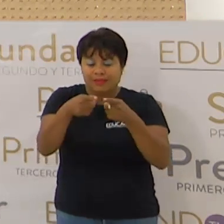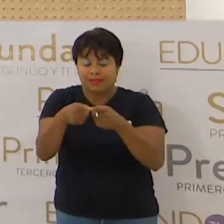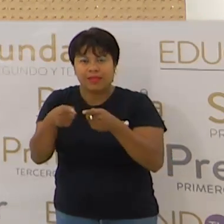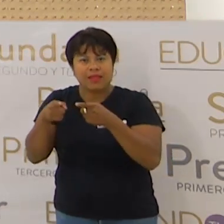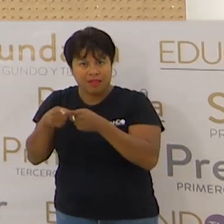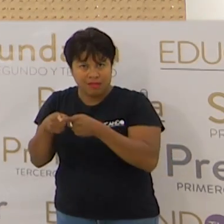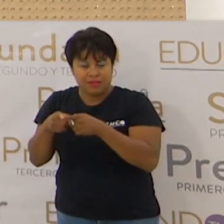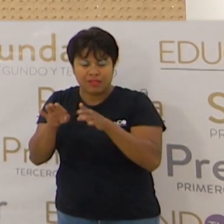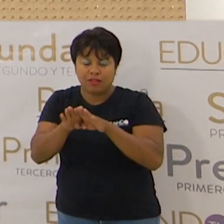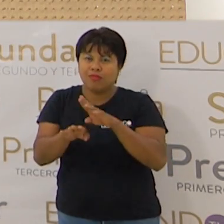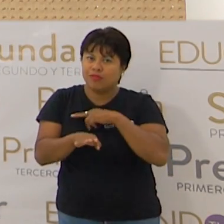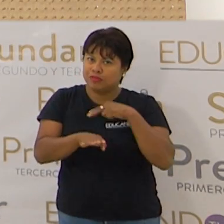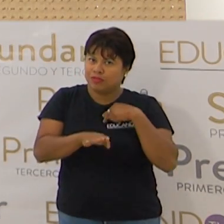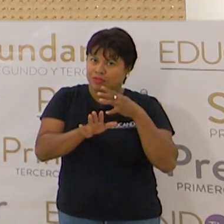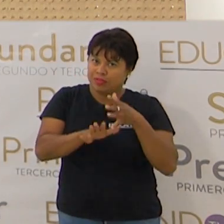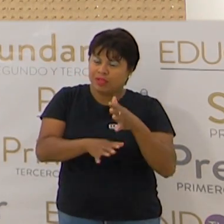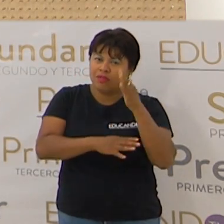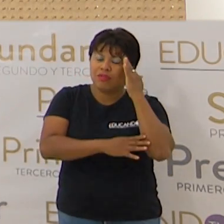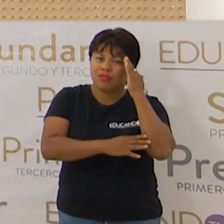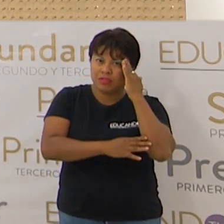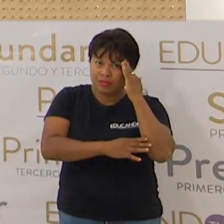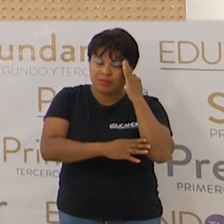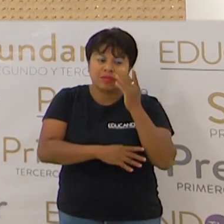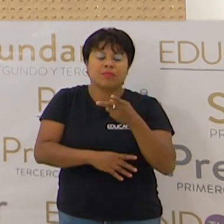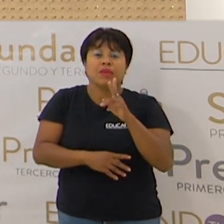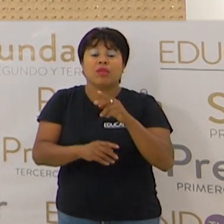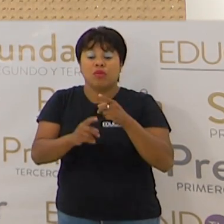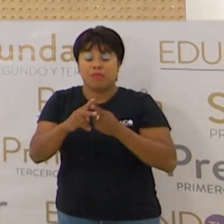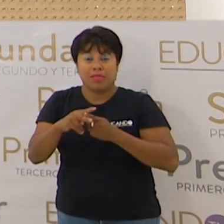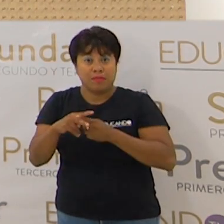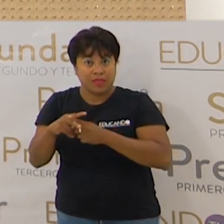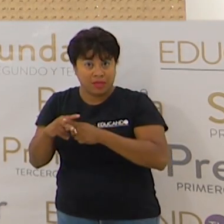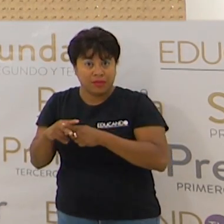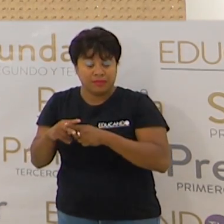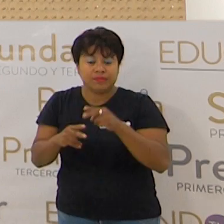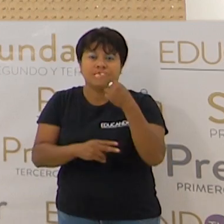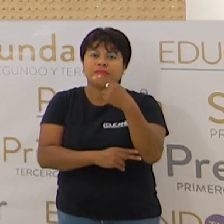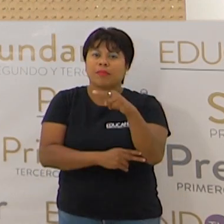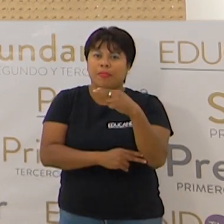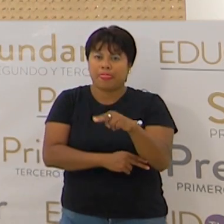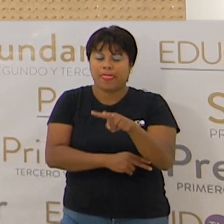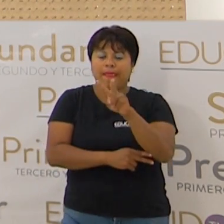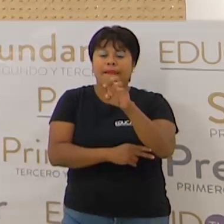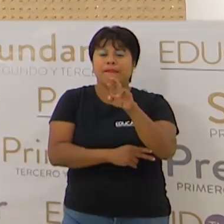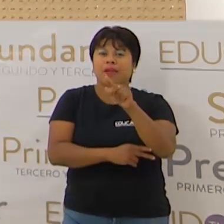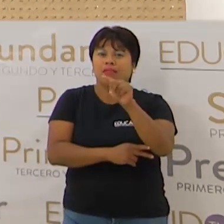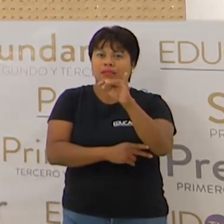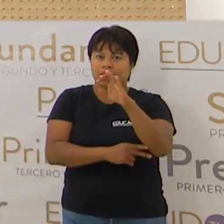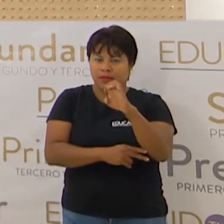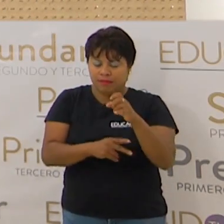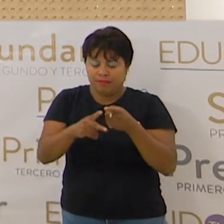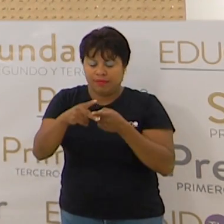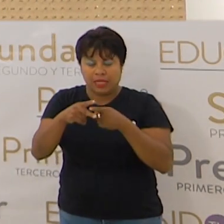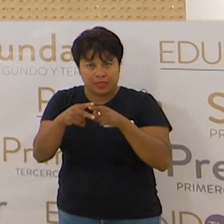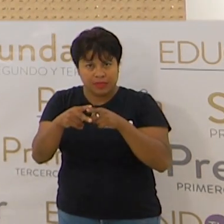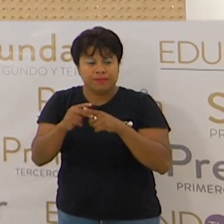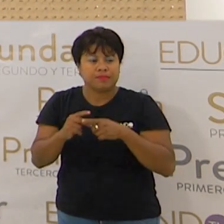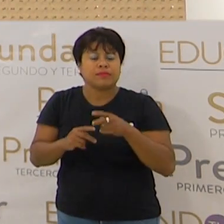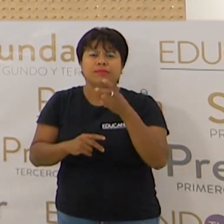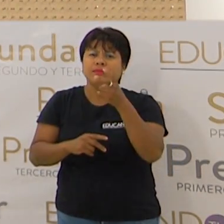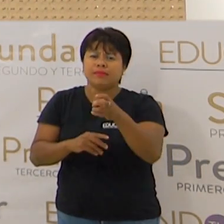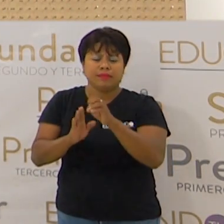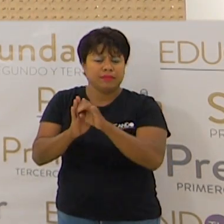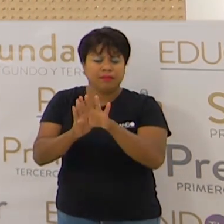lo que normalmente conocemos, ¿sí? Pero en matemáticas se les llama vértices. Por ejemplo,